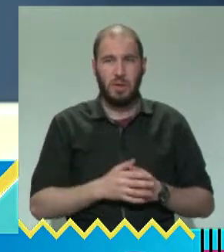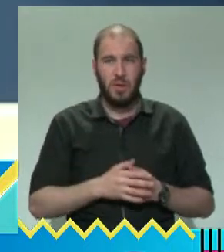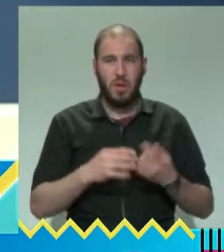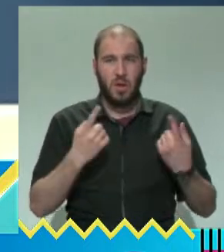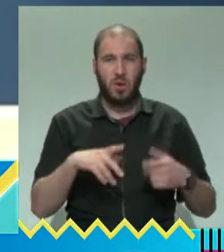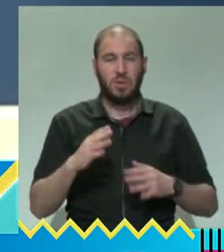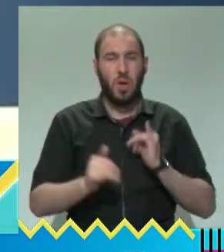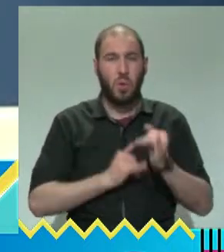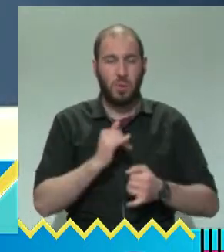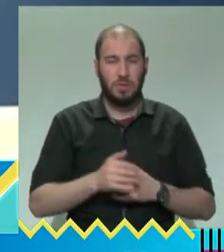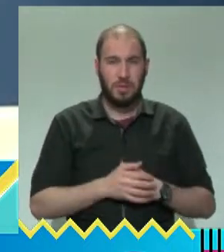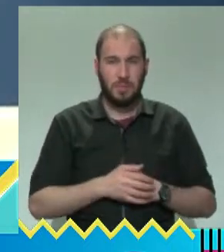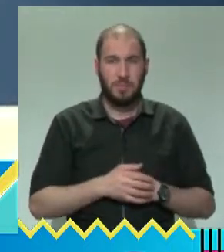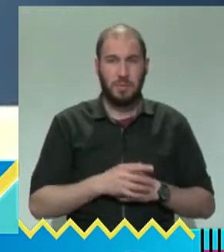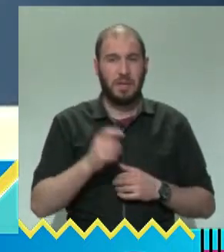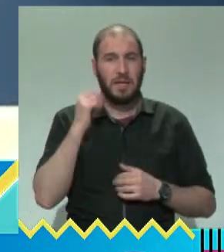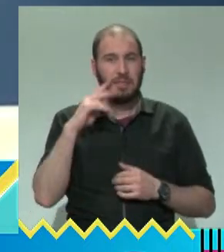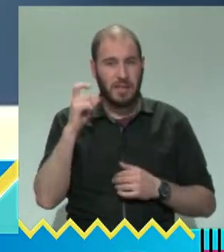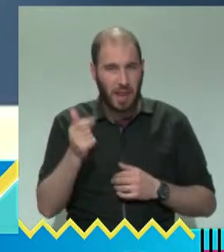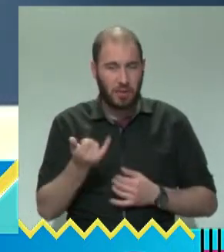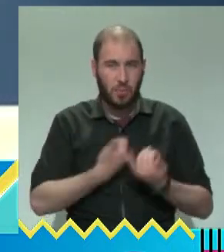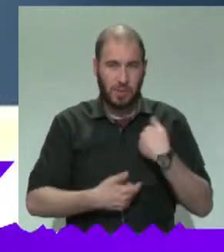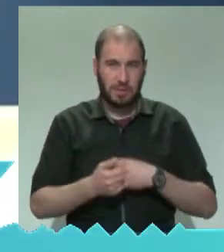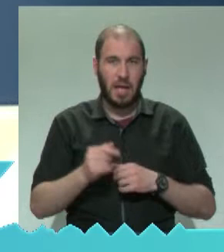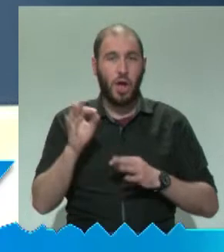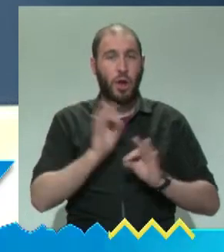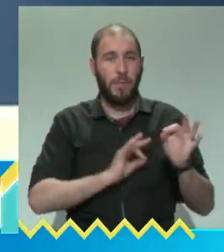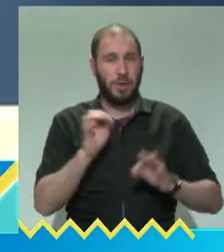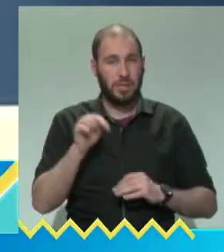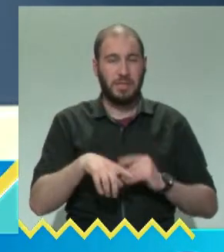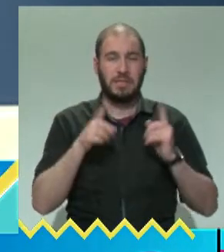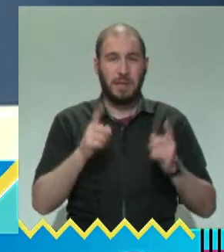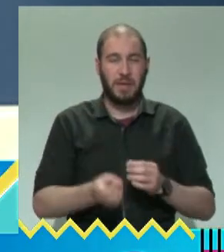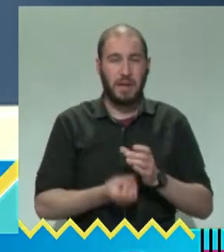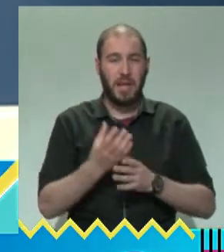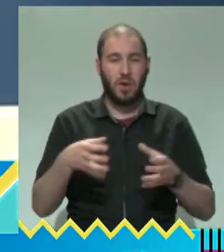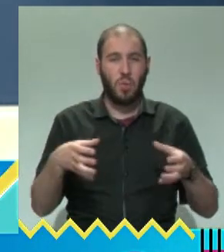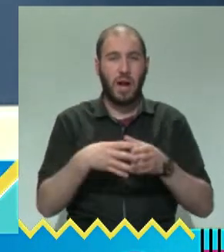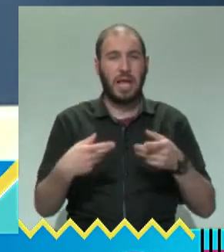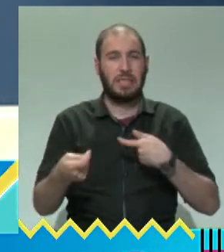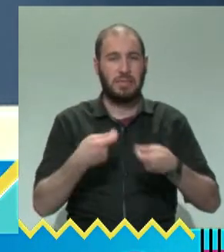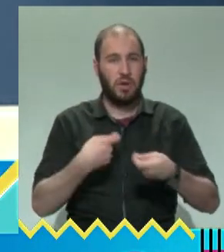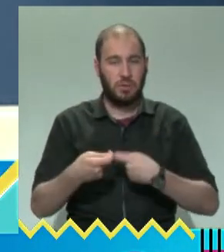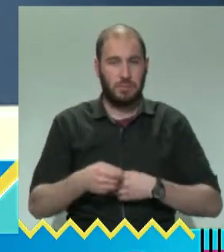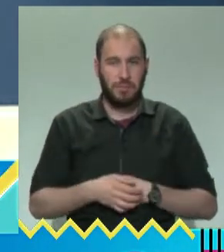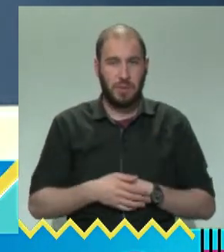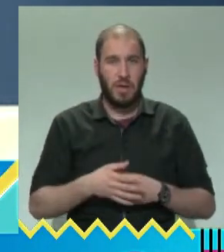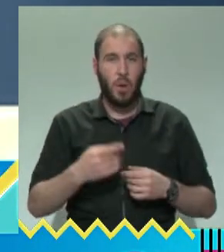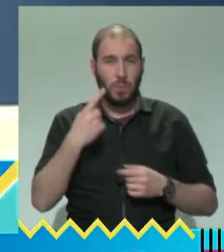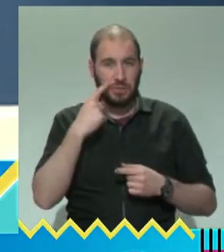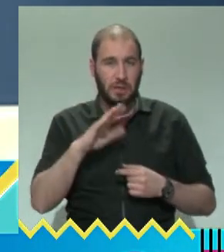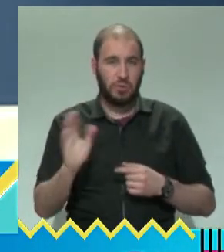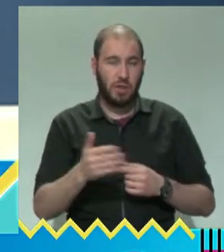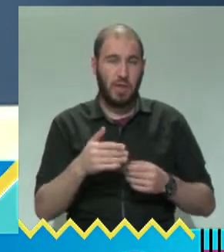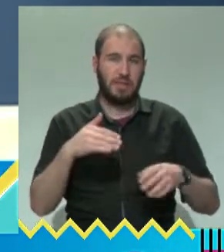que planteaba Graciela. Creo que la posibilidad de este proyecto es también crear una mesa de gestión entre todos los municipios, en